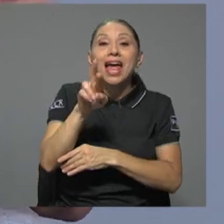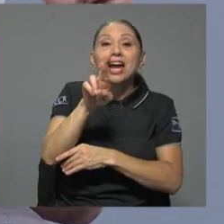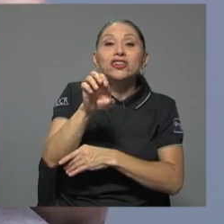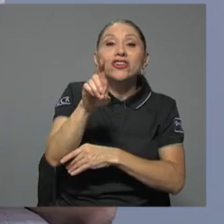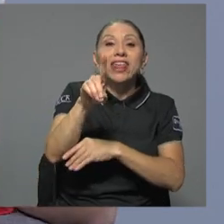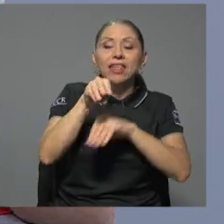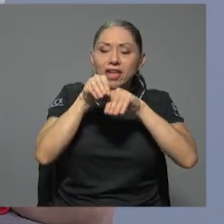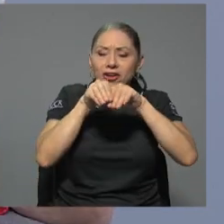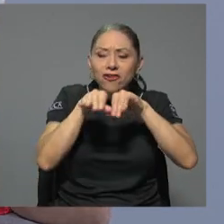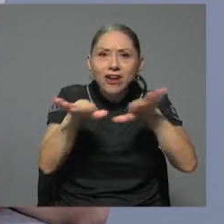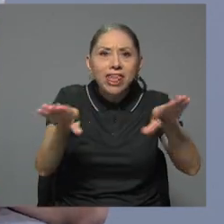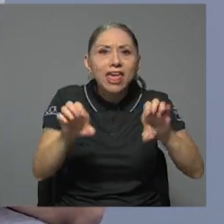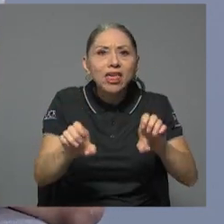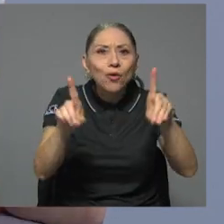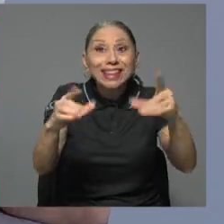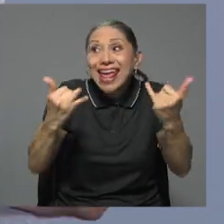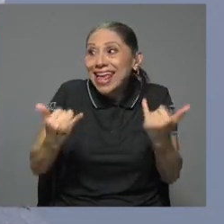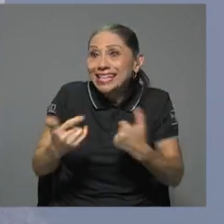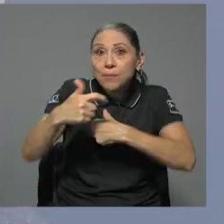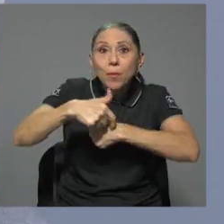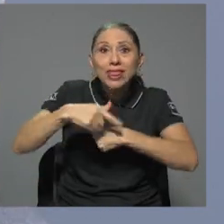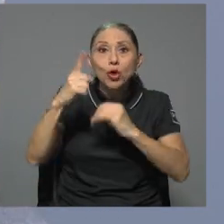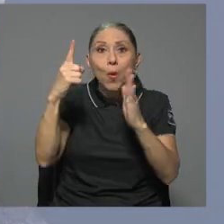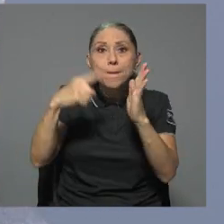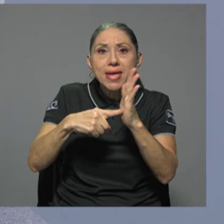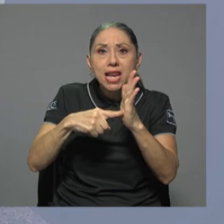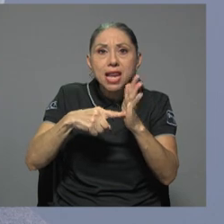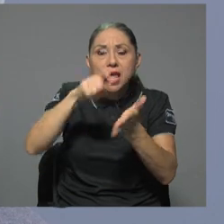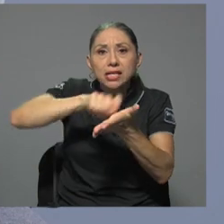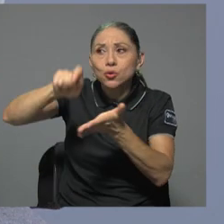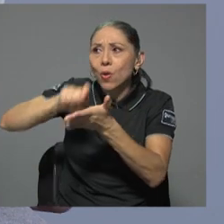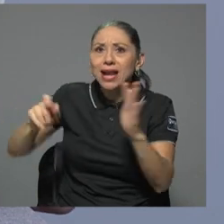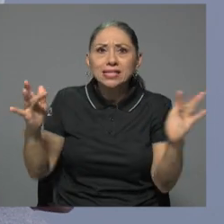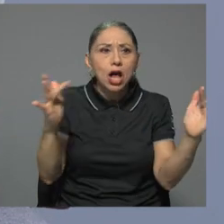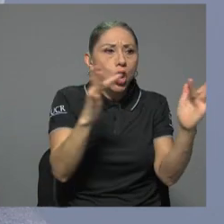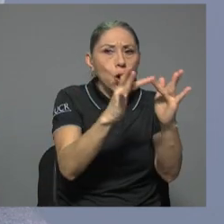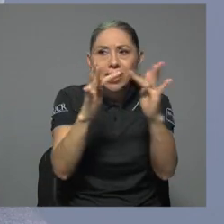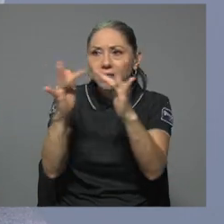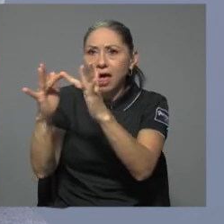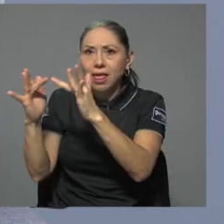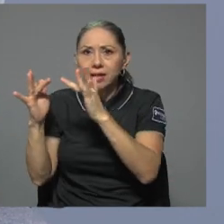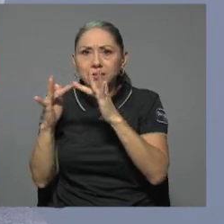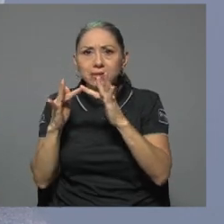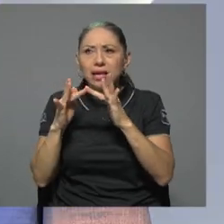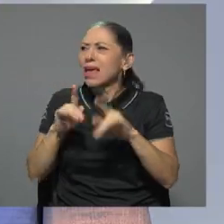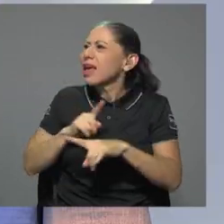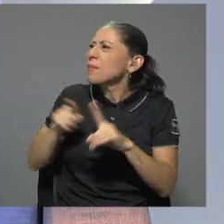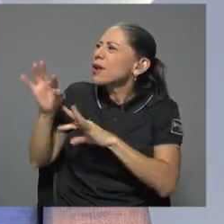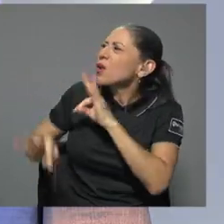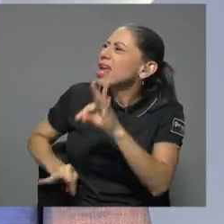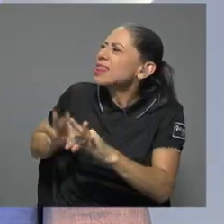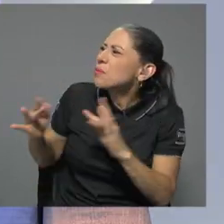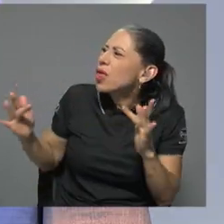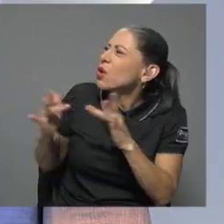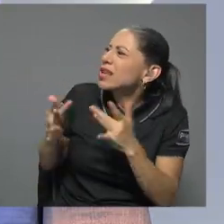en este momento hay 1000 escuelas conectadas ok red educativa de grecia